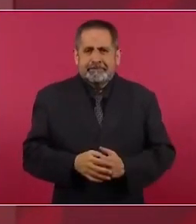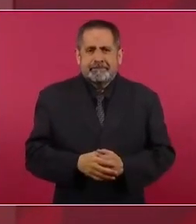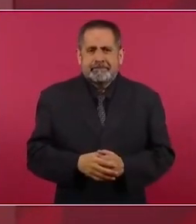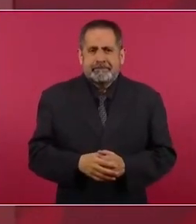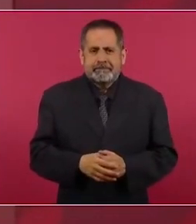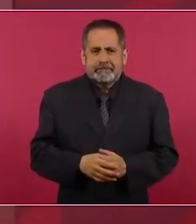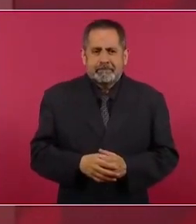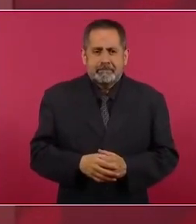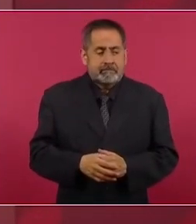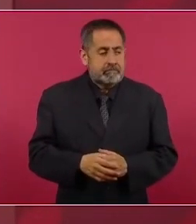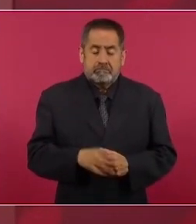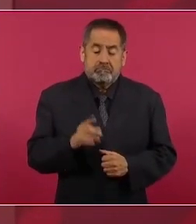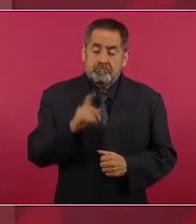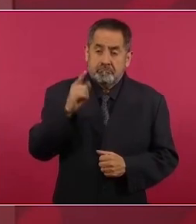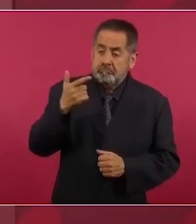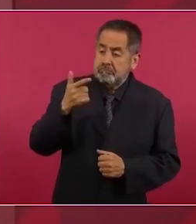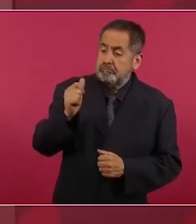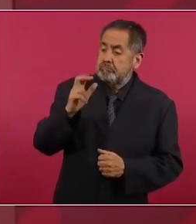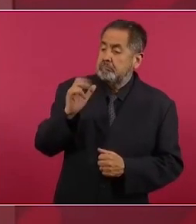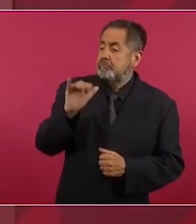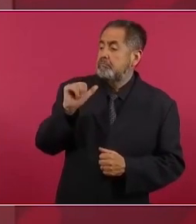Y no torturaban.